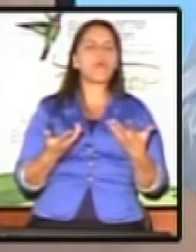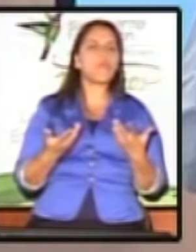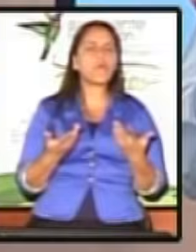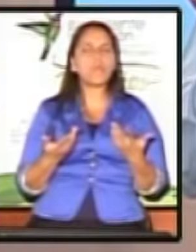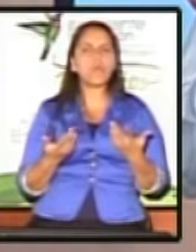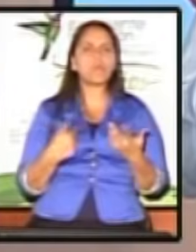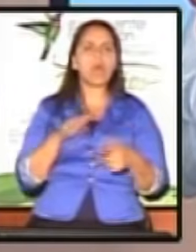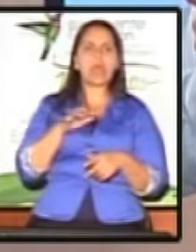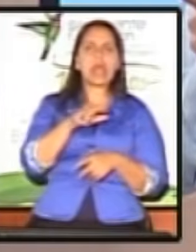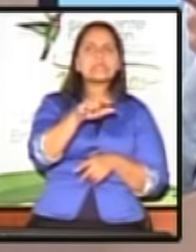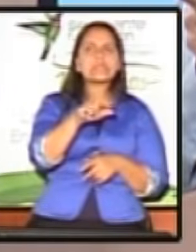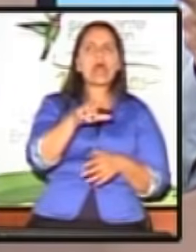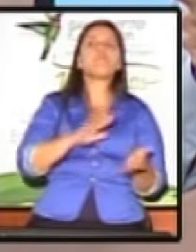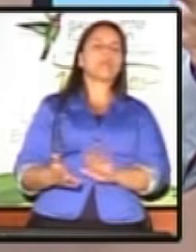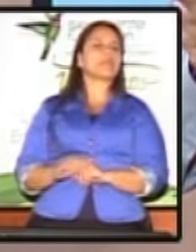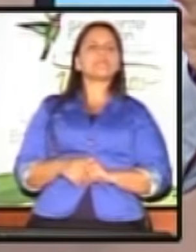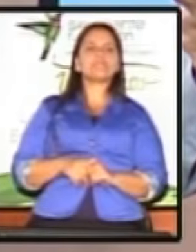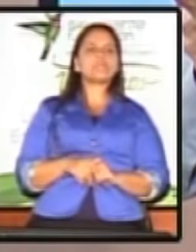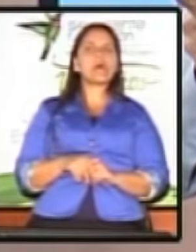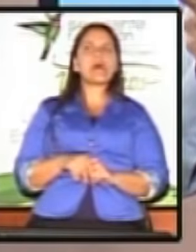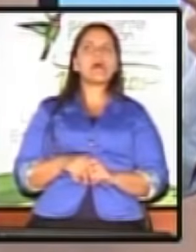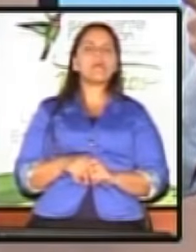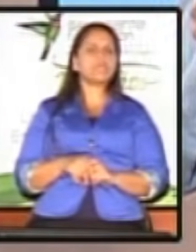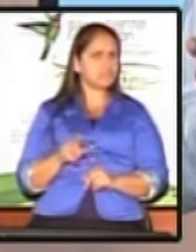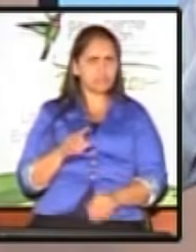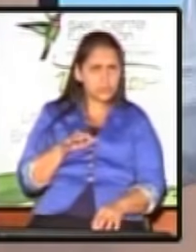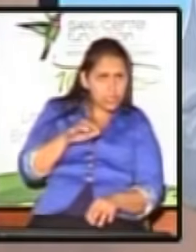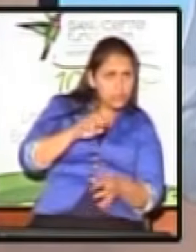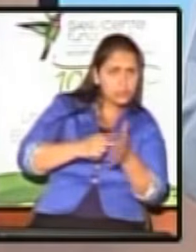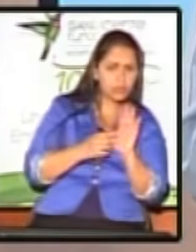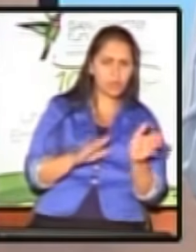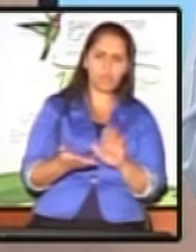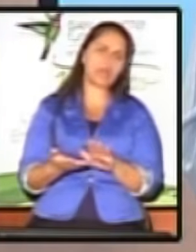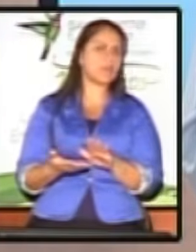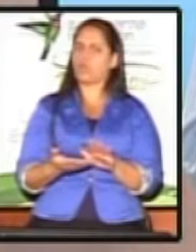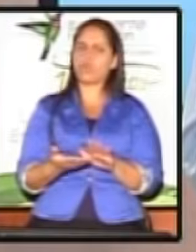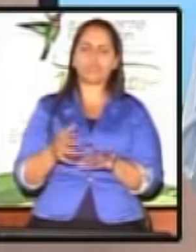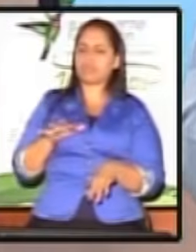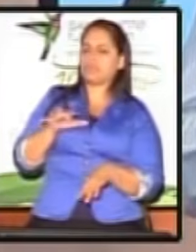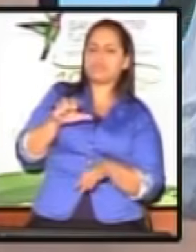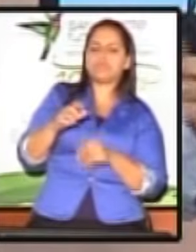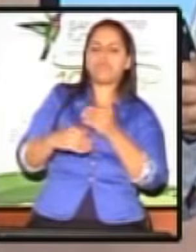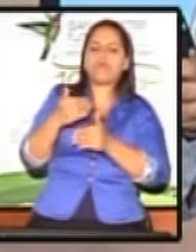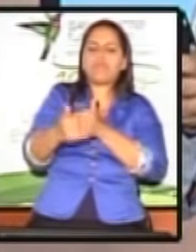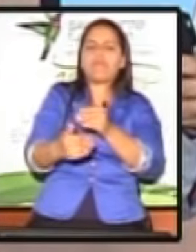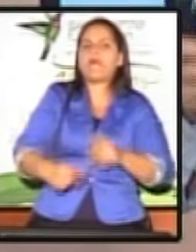inmediatos. Cáncer, muerte. No necesariamente. Cáncer, proceso de vida, que puede llevar a la muerte, pero